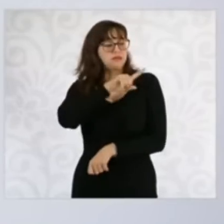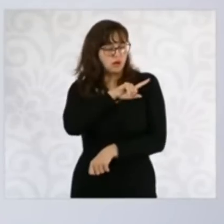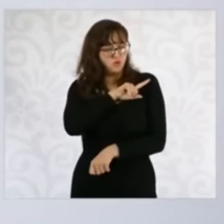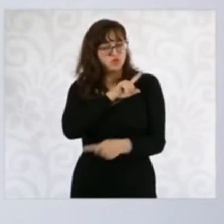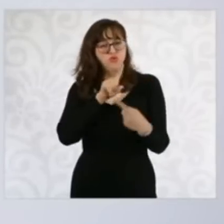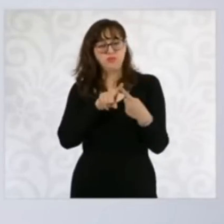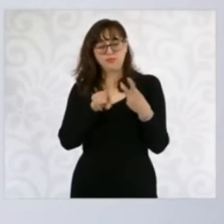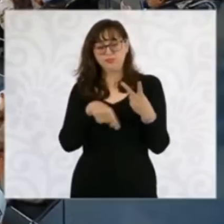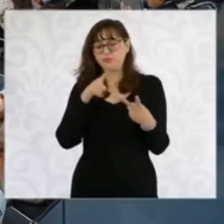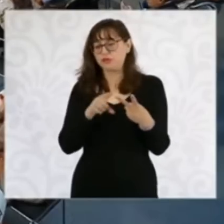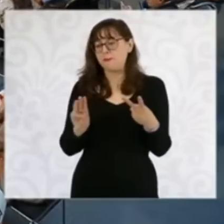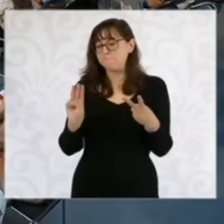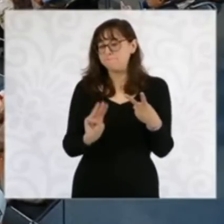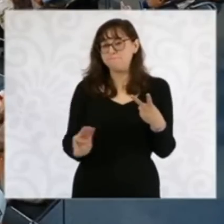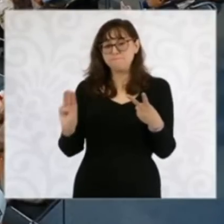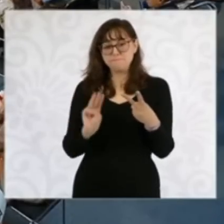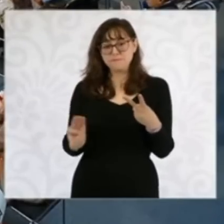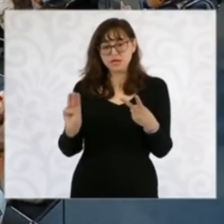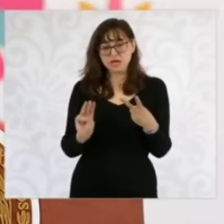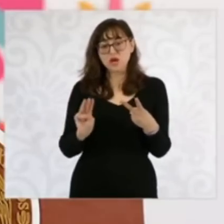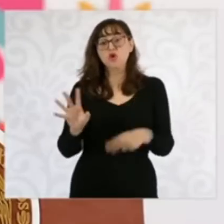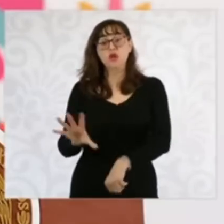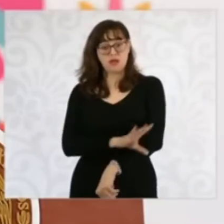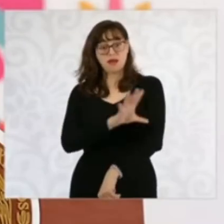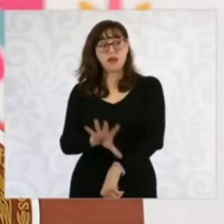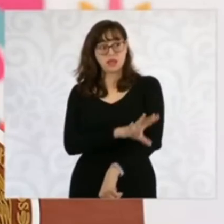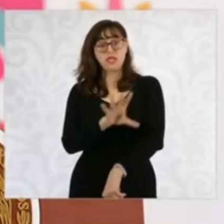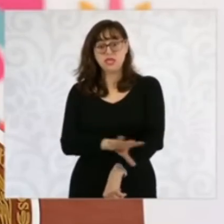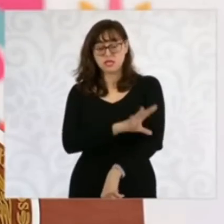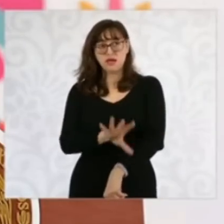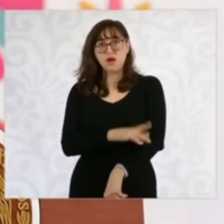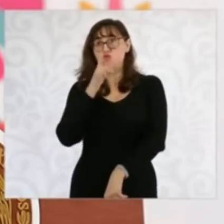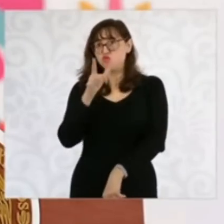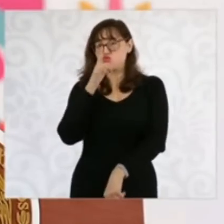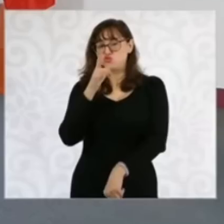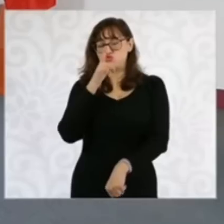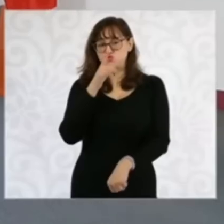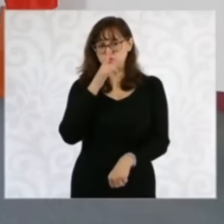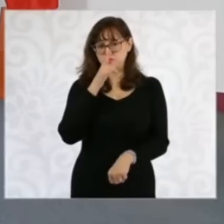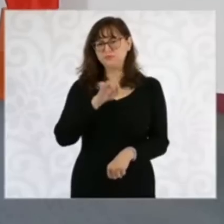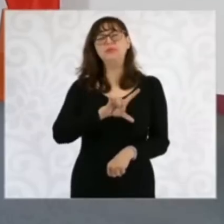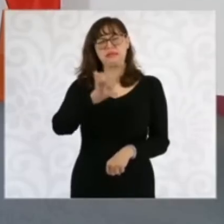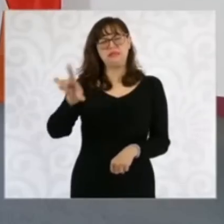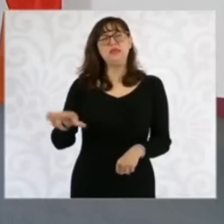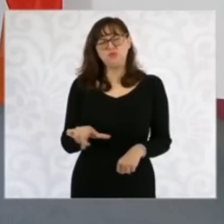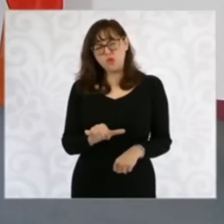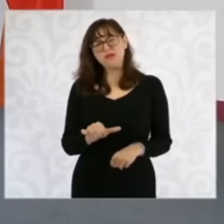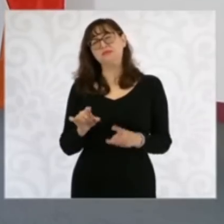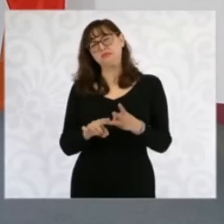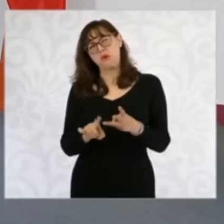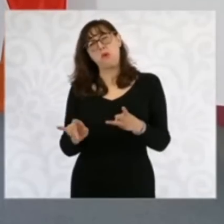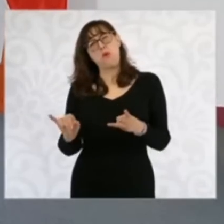miércoles el Plan Nacional de Energía, particularmente de electricidad, y programamos para que ustedes conozcan